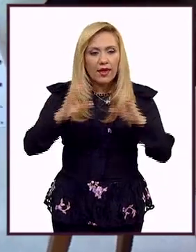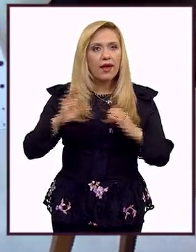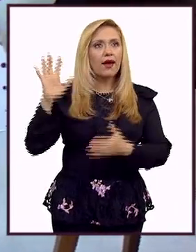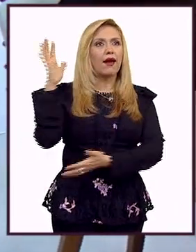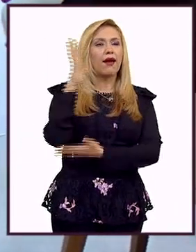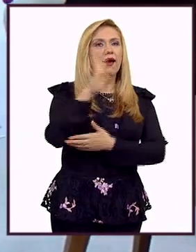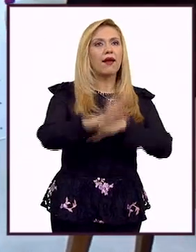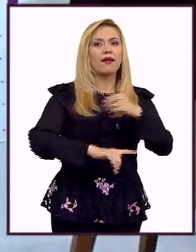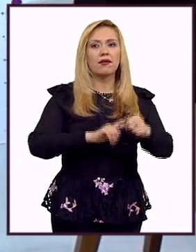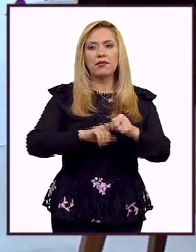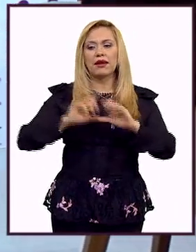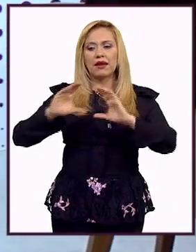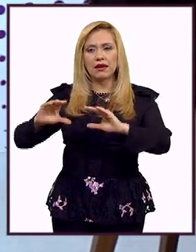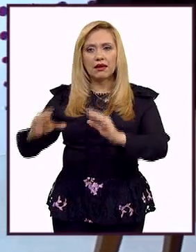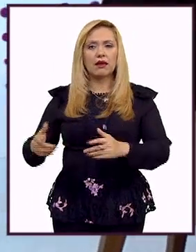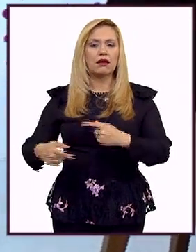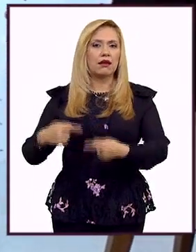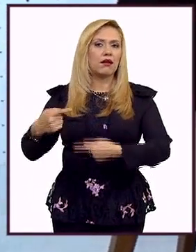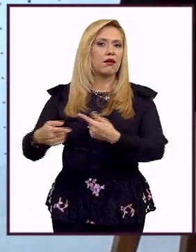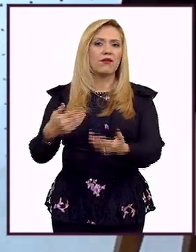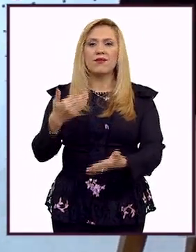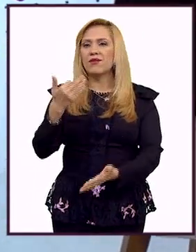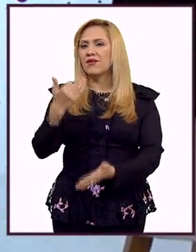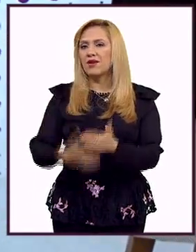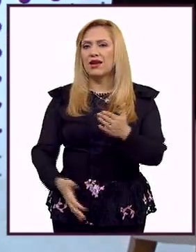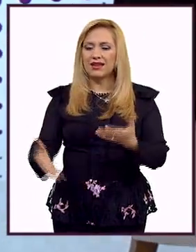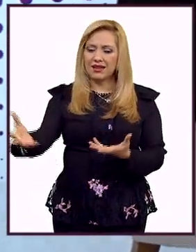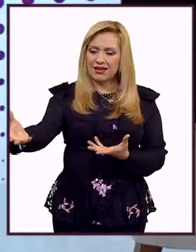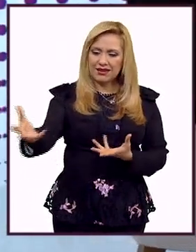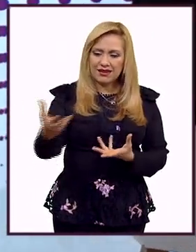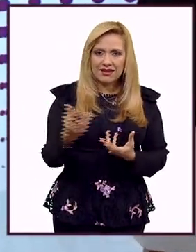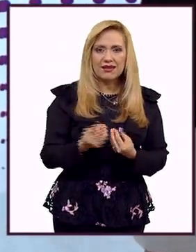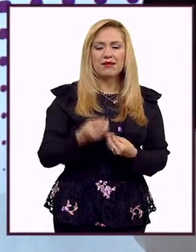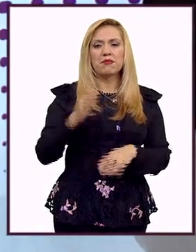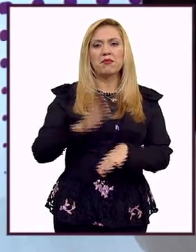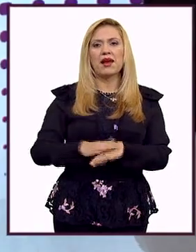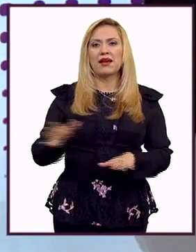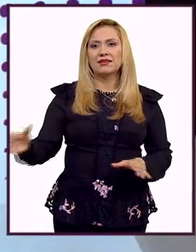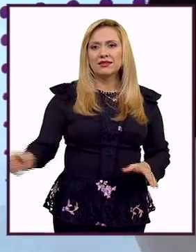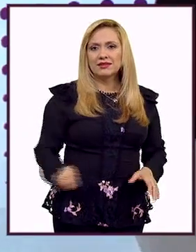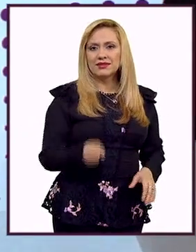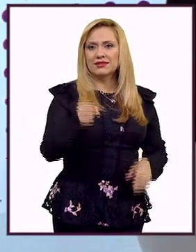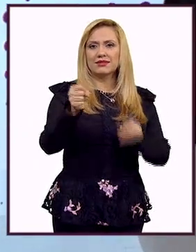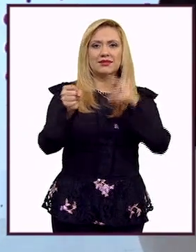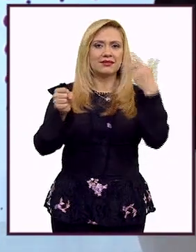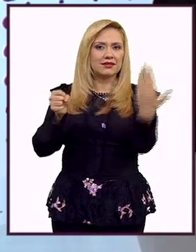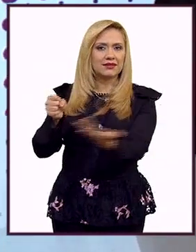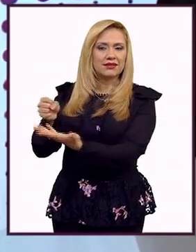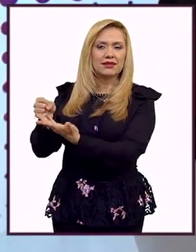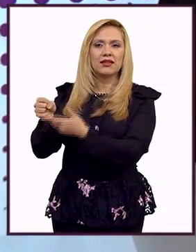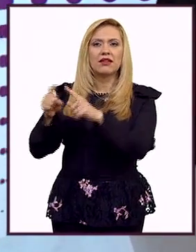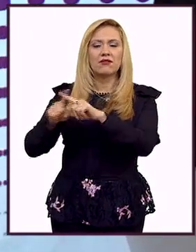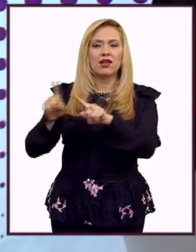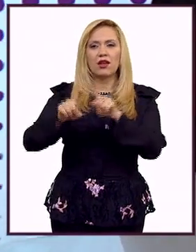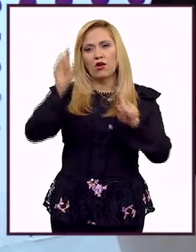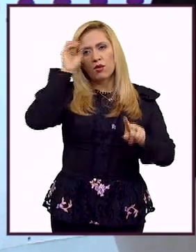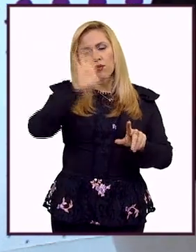naturales, creo que hace falta incorporarlos más, hace falta visibilizarlos más y en sus diferentes visiones,